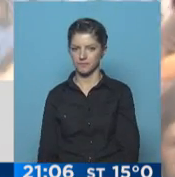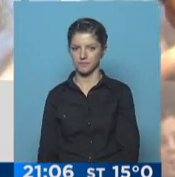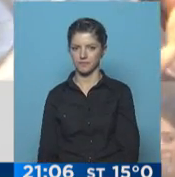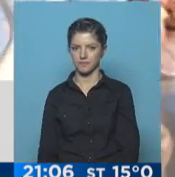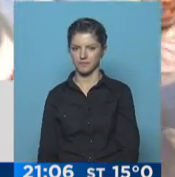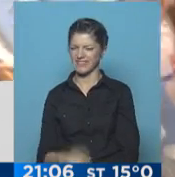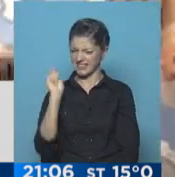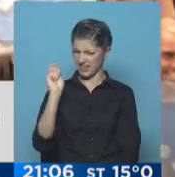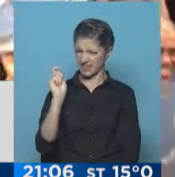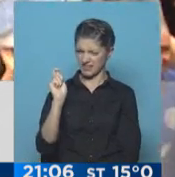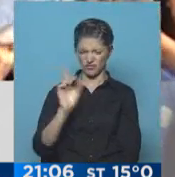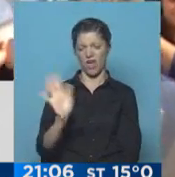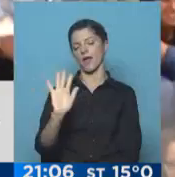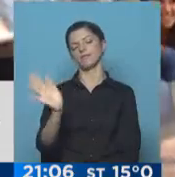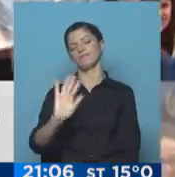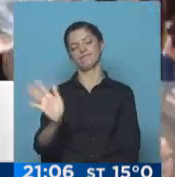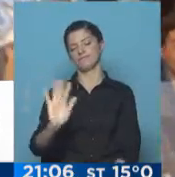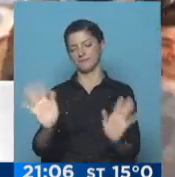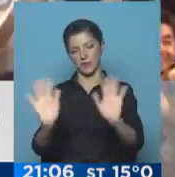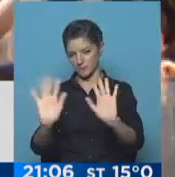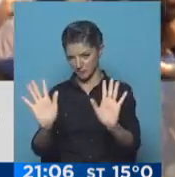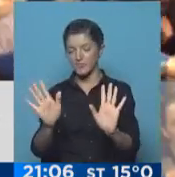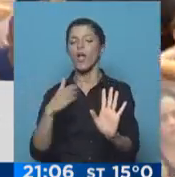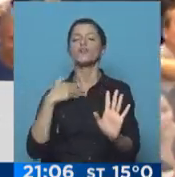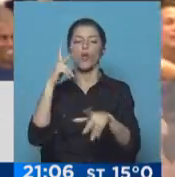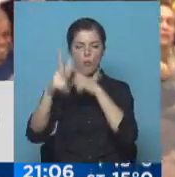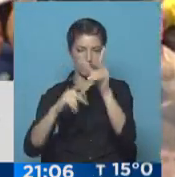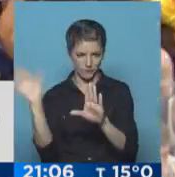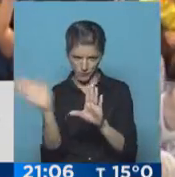¿Qué los van a...? No, miren,